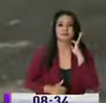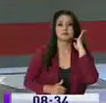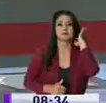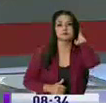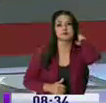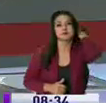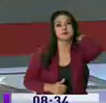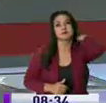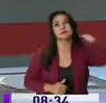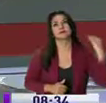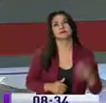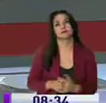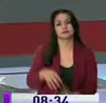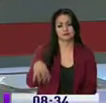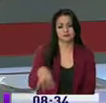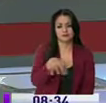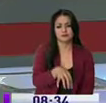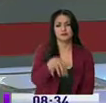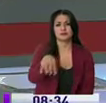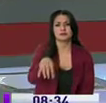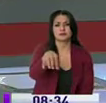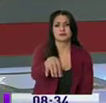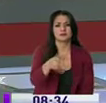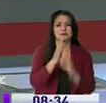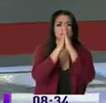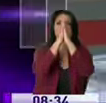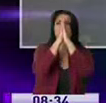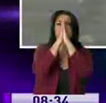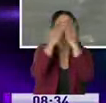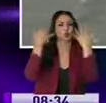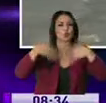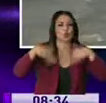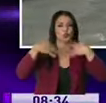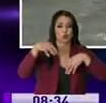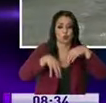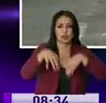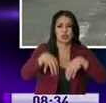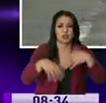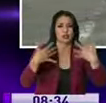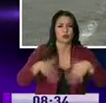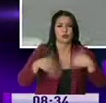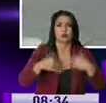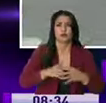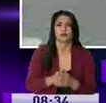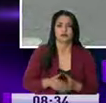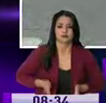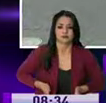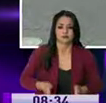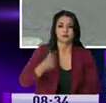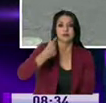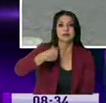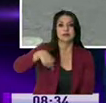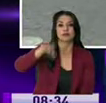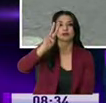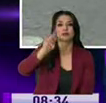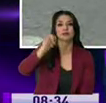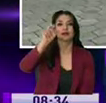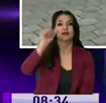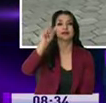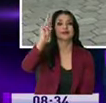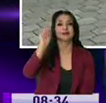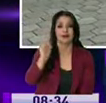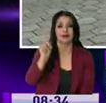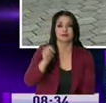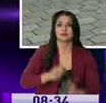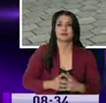que huecos de padre el señor nuestro que hueco realmente esto es en la que tumbe y aún así de